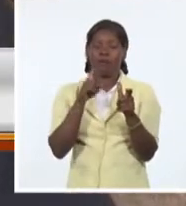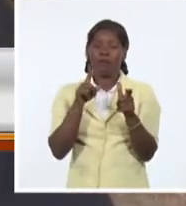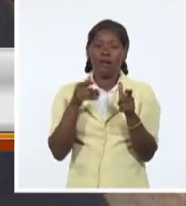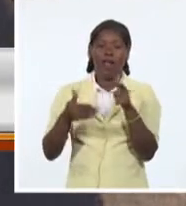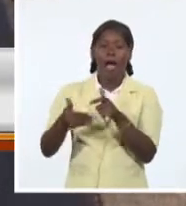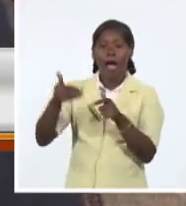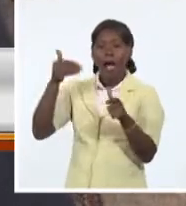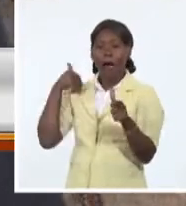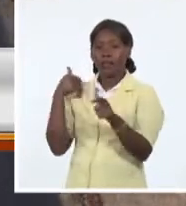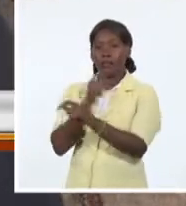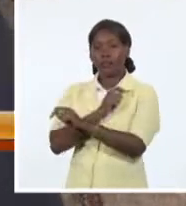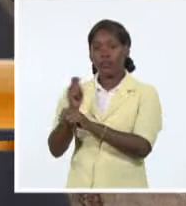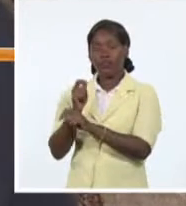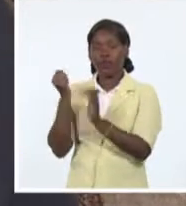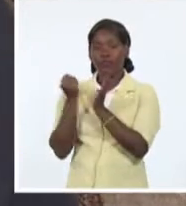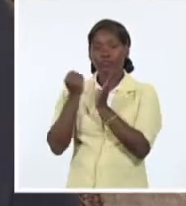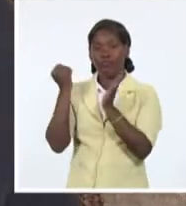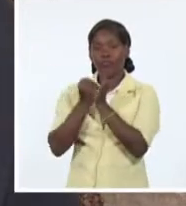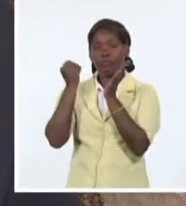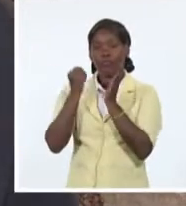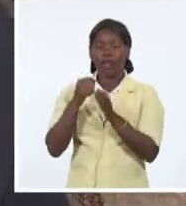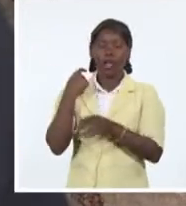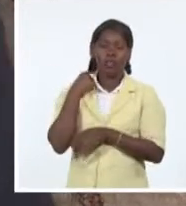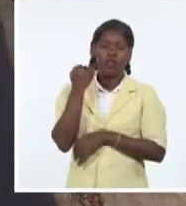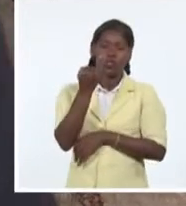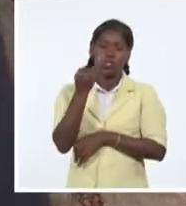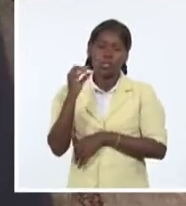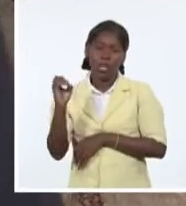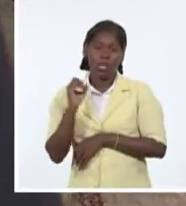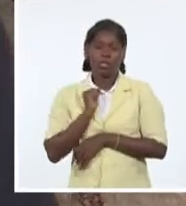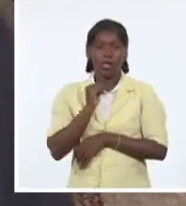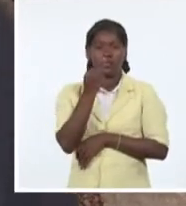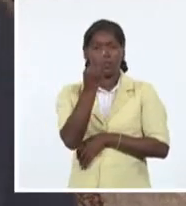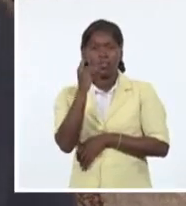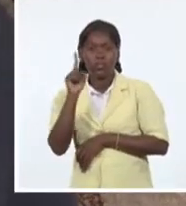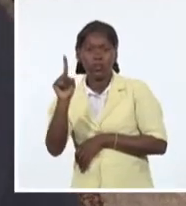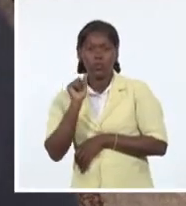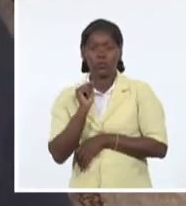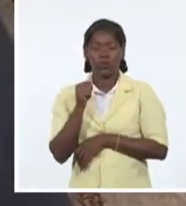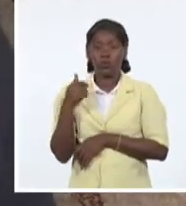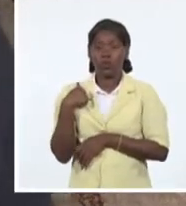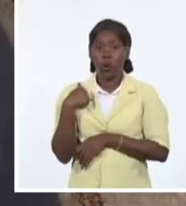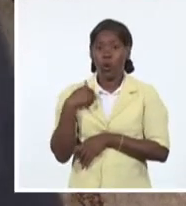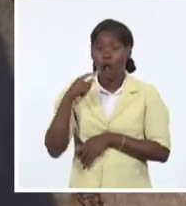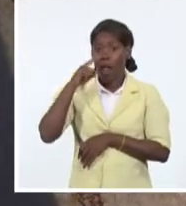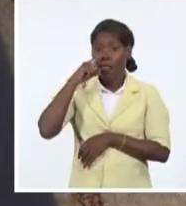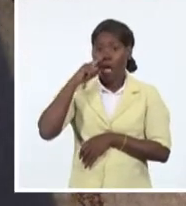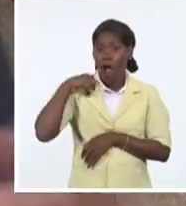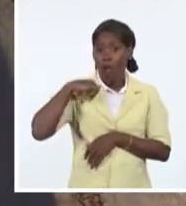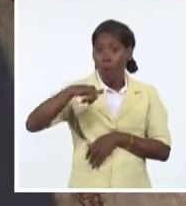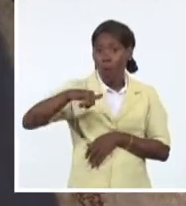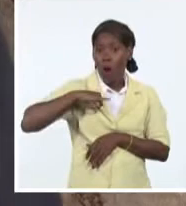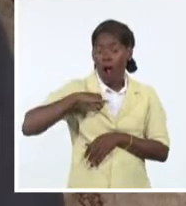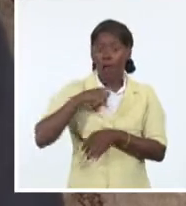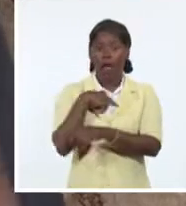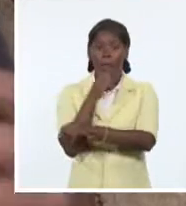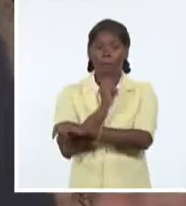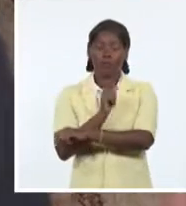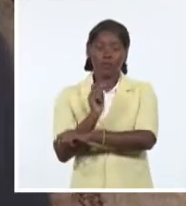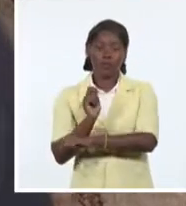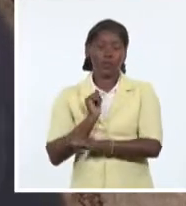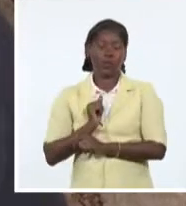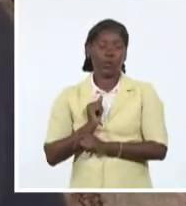70 en el 71 el 72 y yo tenía casi la misma edad que esos profesores por lo tanto